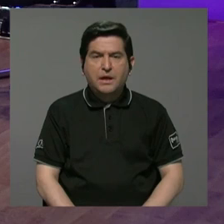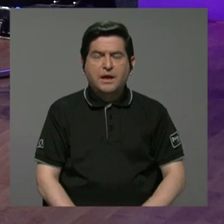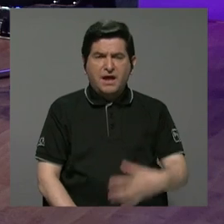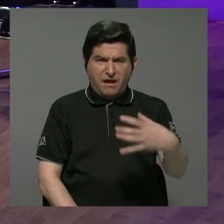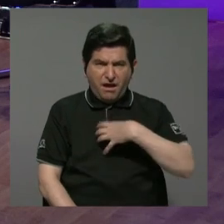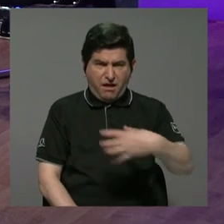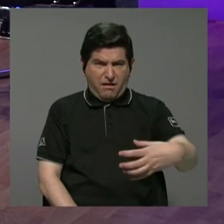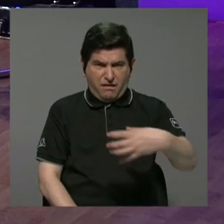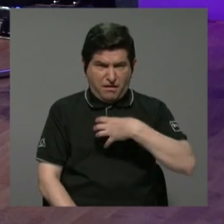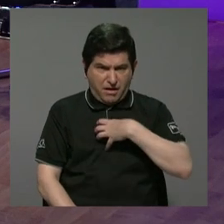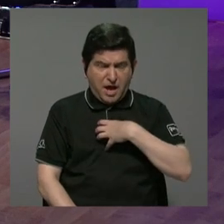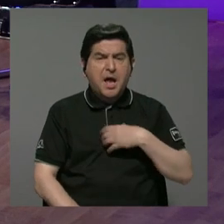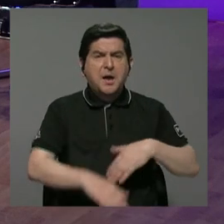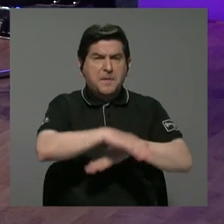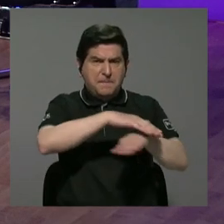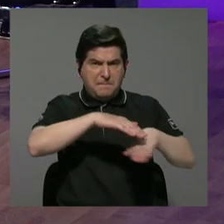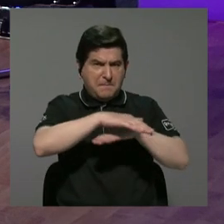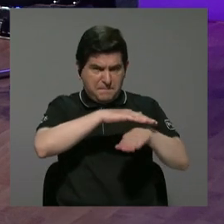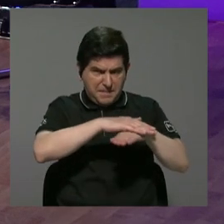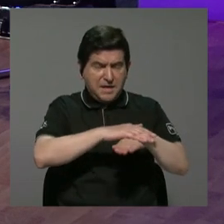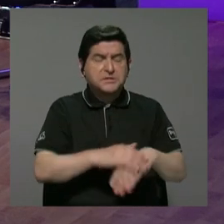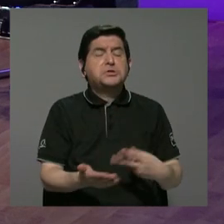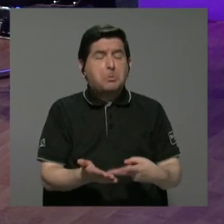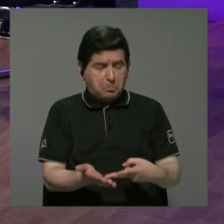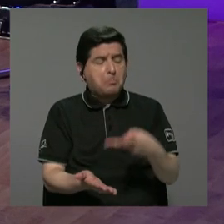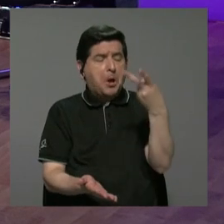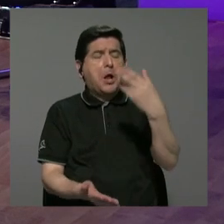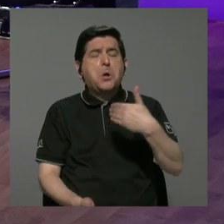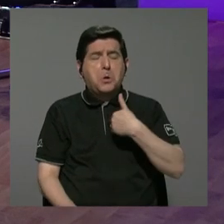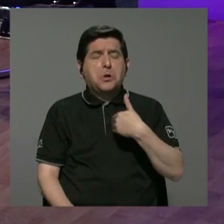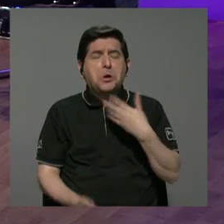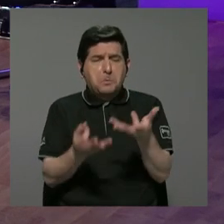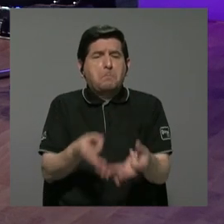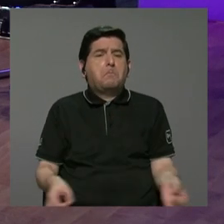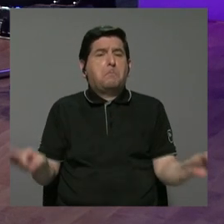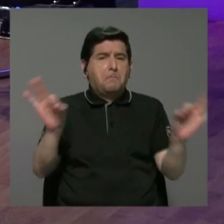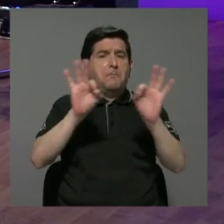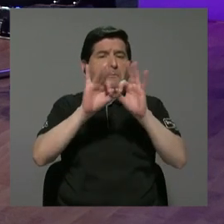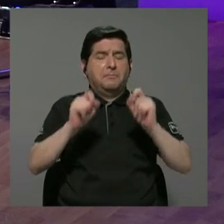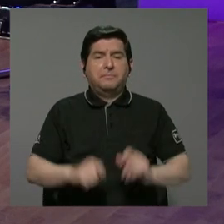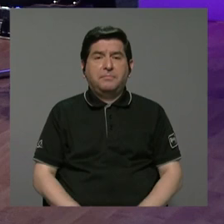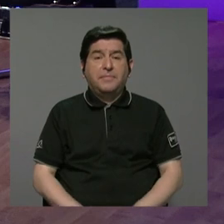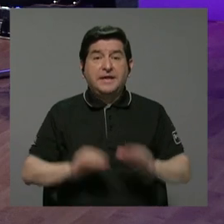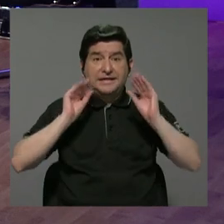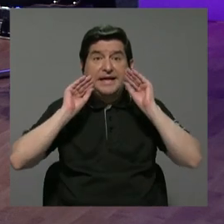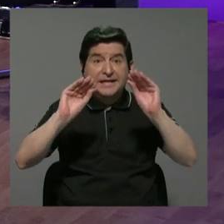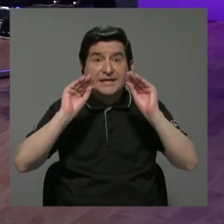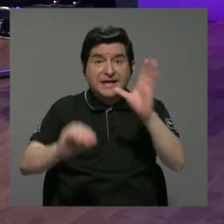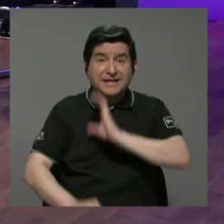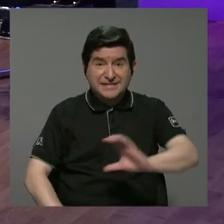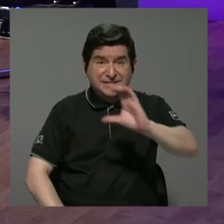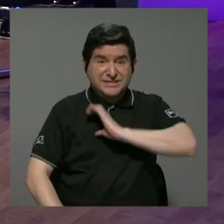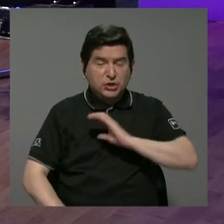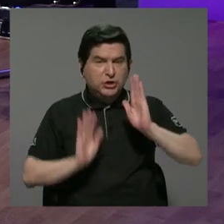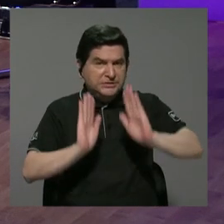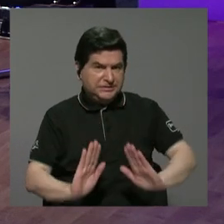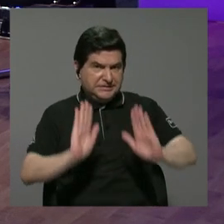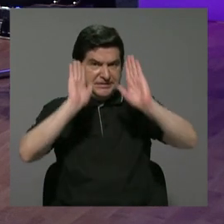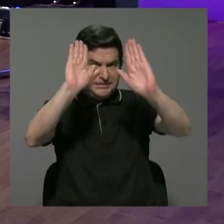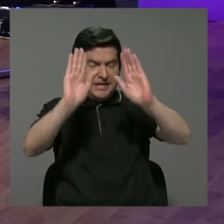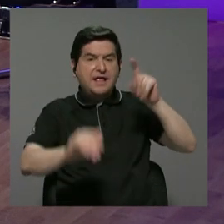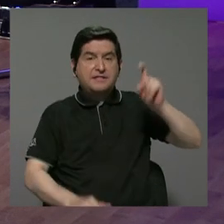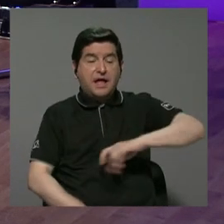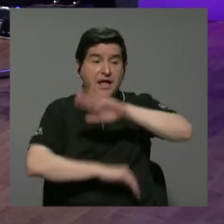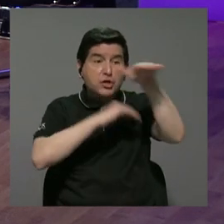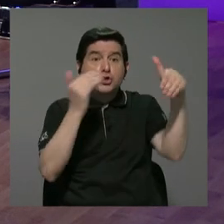reclamos son fundados, creo que son reclamos valiosos, importantes, y la educación de calidad y de excelencia la